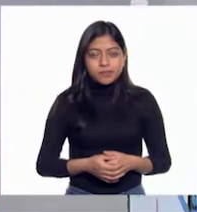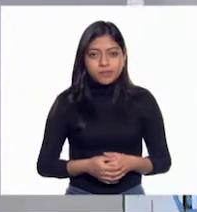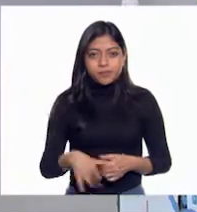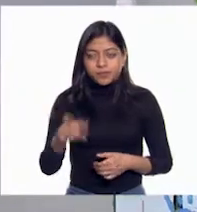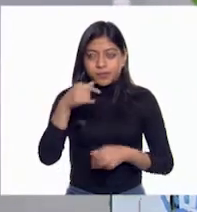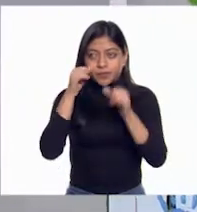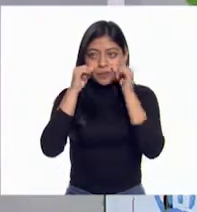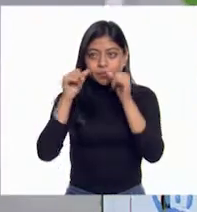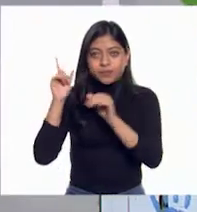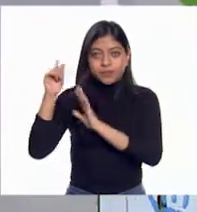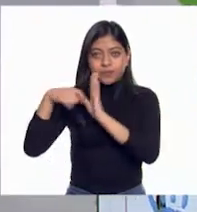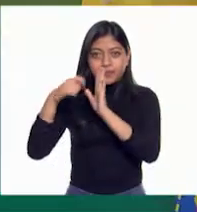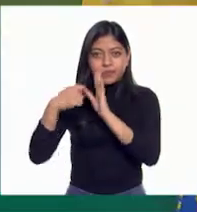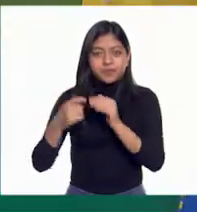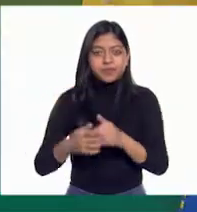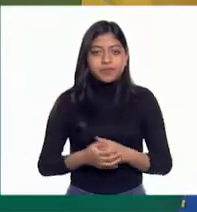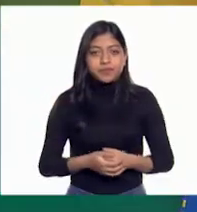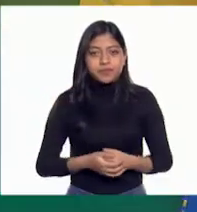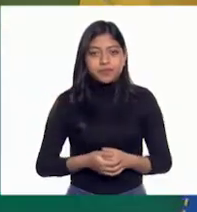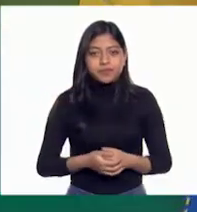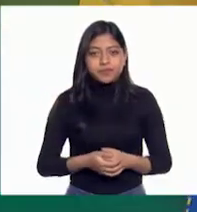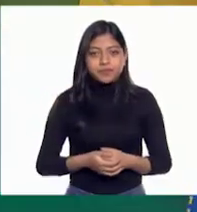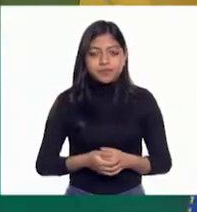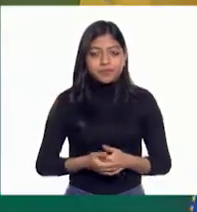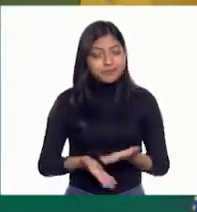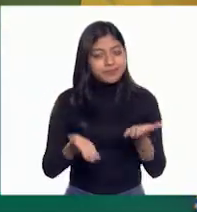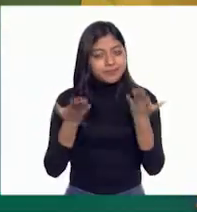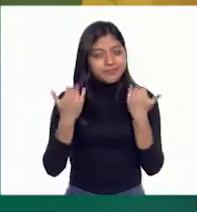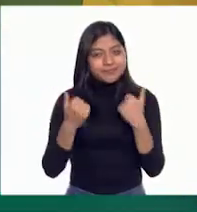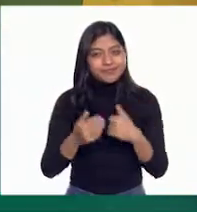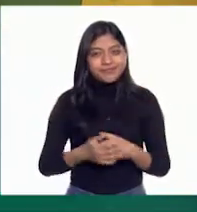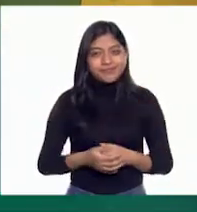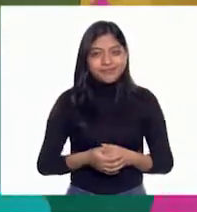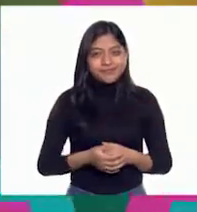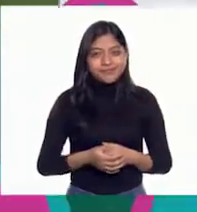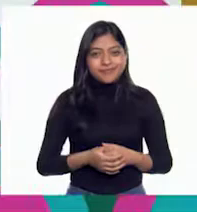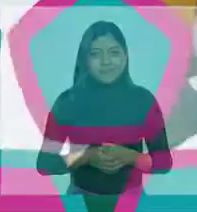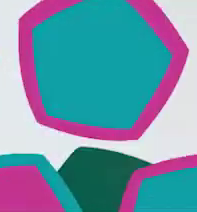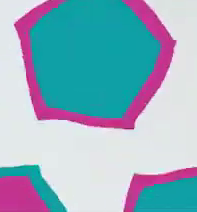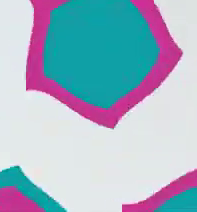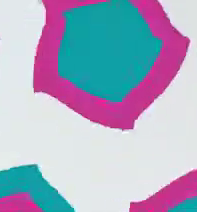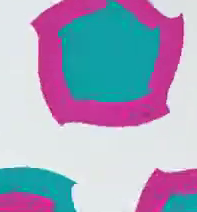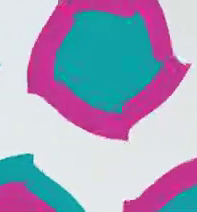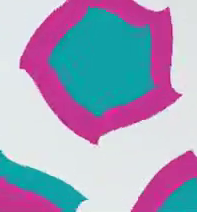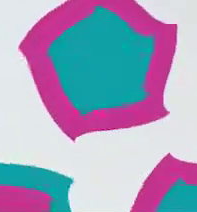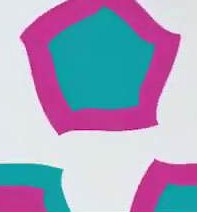ver este video. ¿Sí? ¿Qué tal? ¿Les parece? ¡Vamos, vamos! A ver, vamos con él.